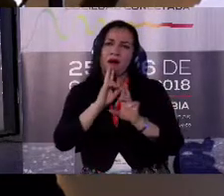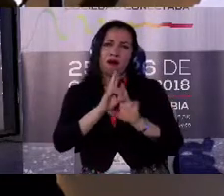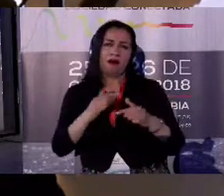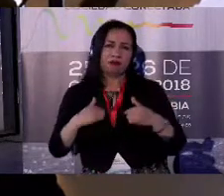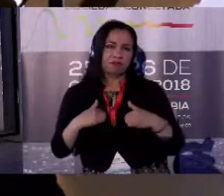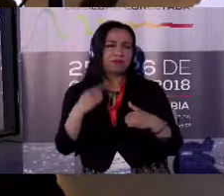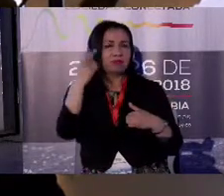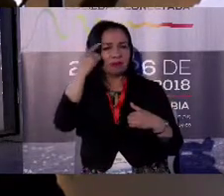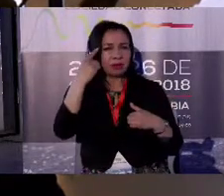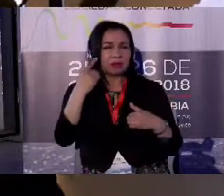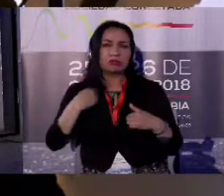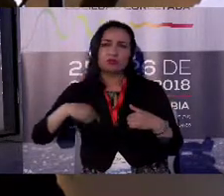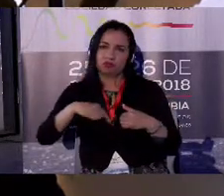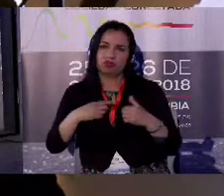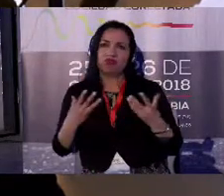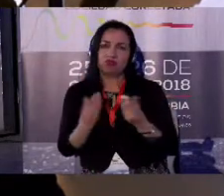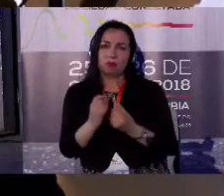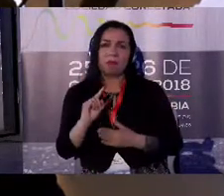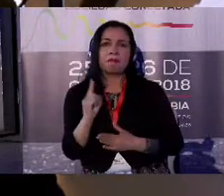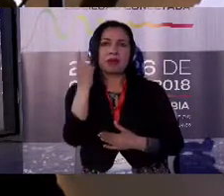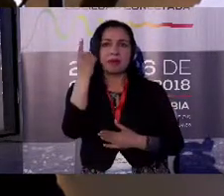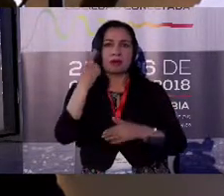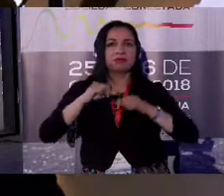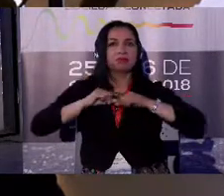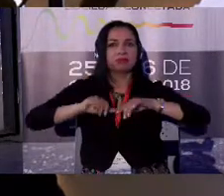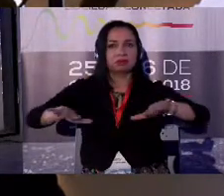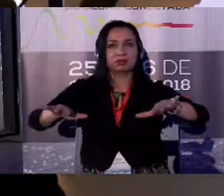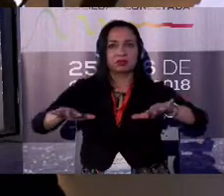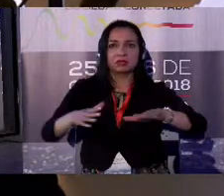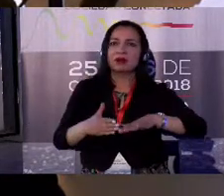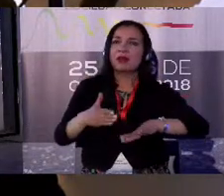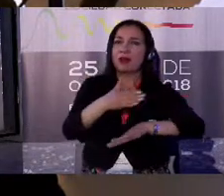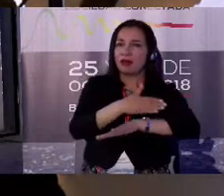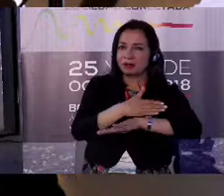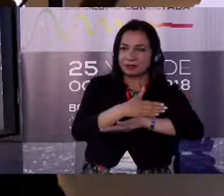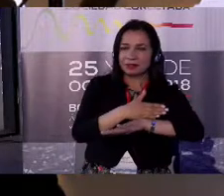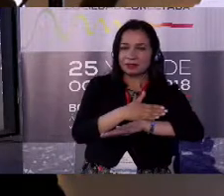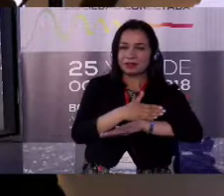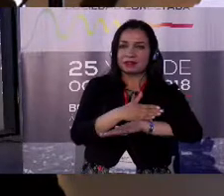Si miramos lo que Verizon ha anunciado,